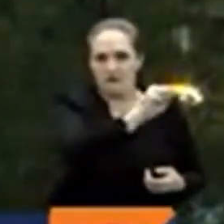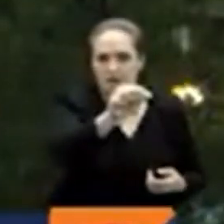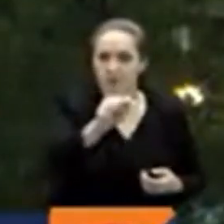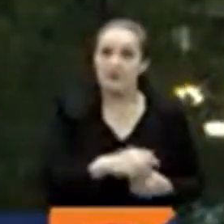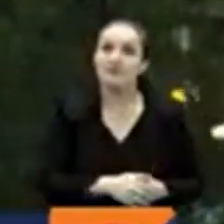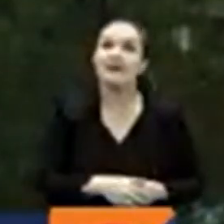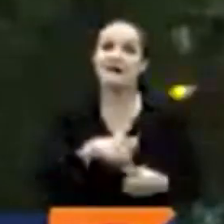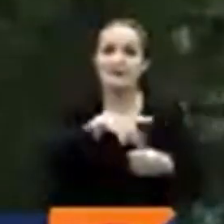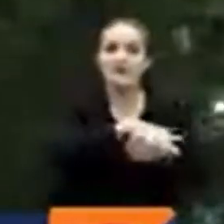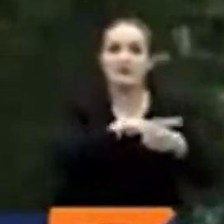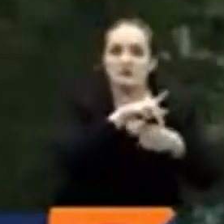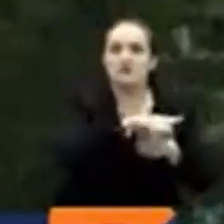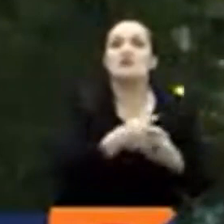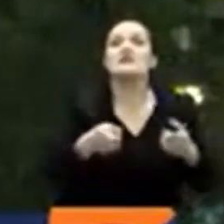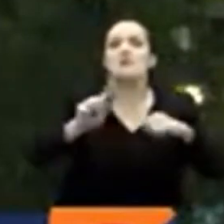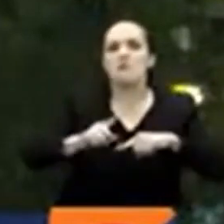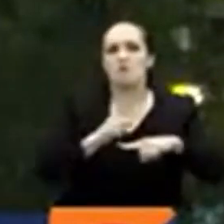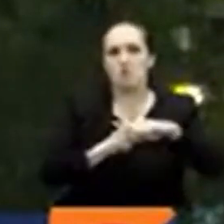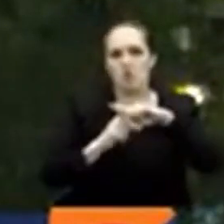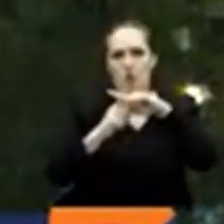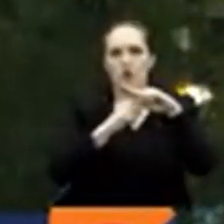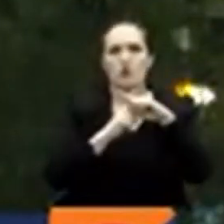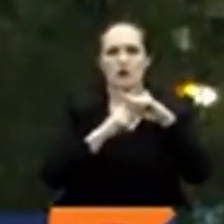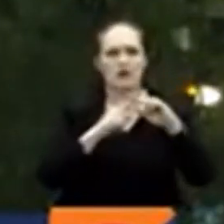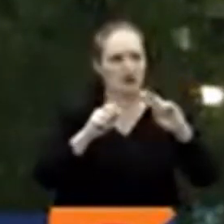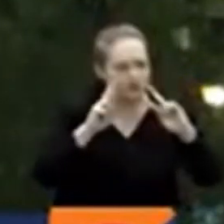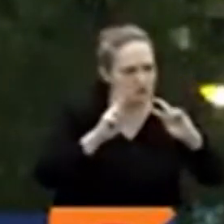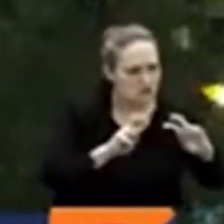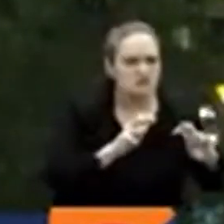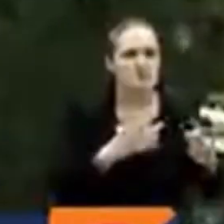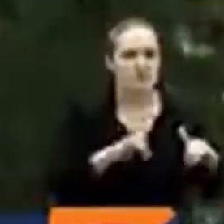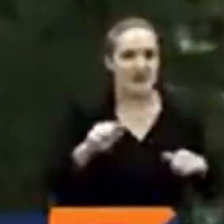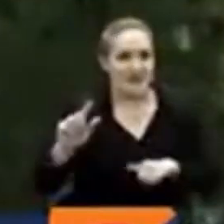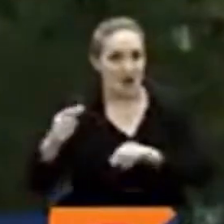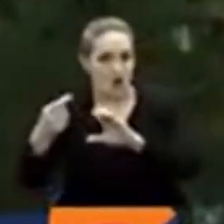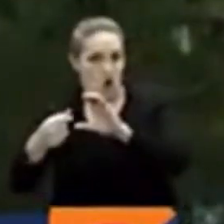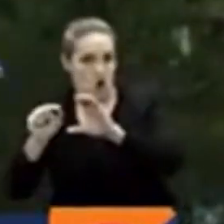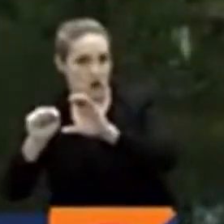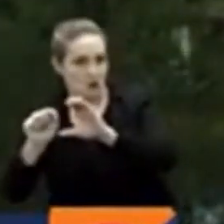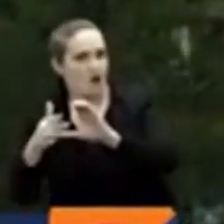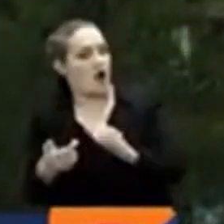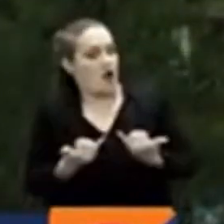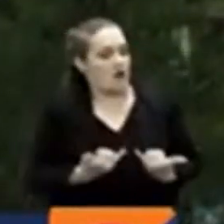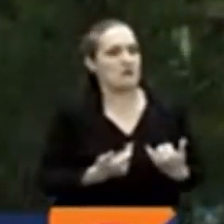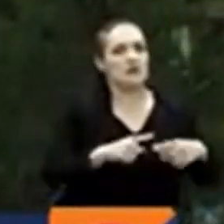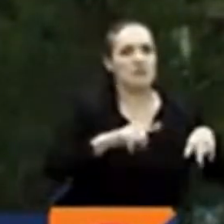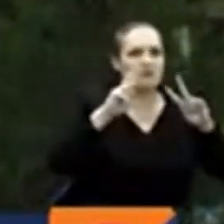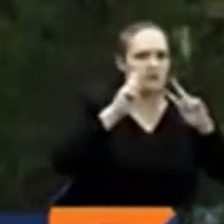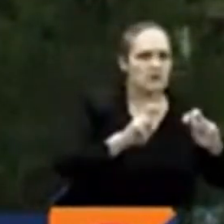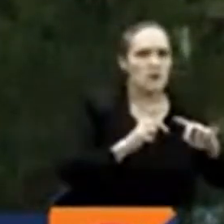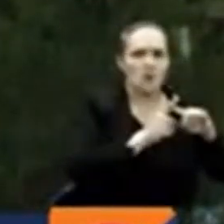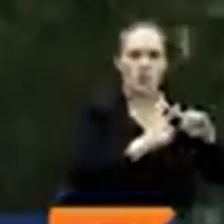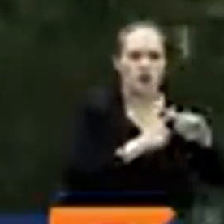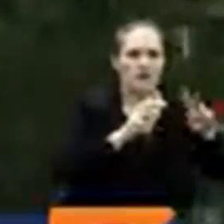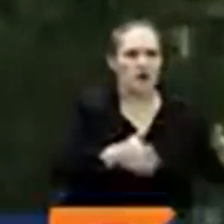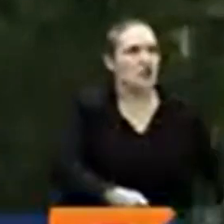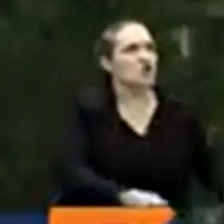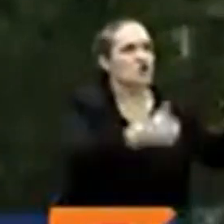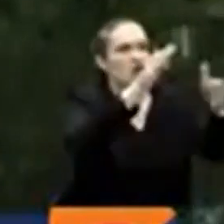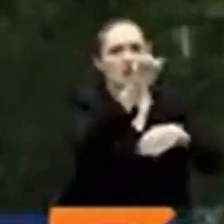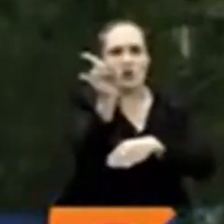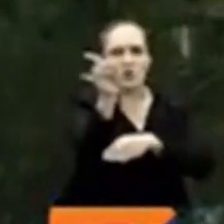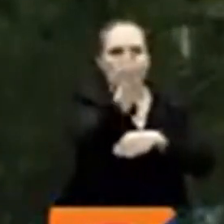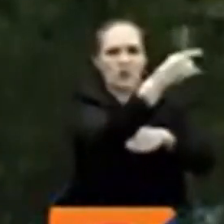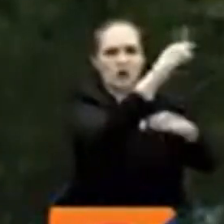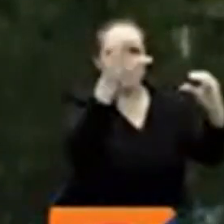estos mismos hechos, la Procuraduría ya realizó una inspección a la aeronáutica, más precisamente a las torres de control aéreo, mientras que la Fiscalía avanza en